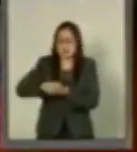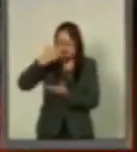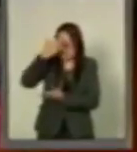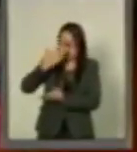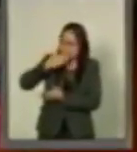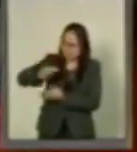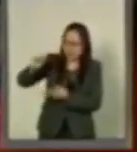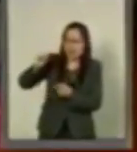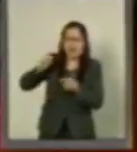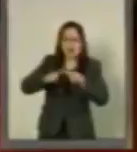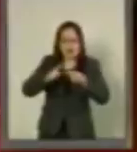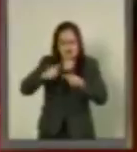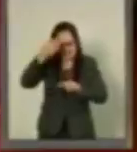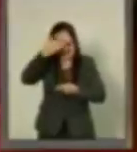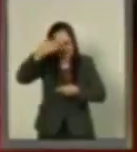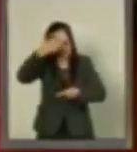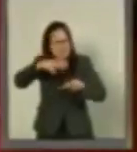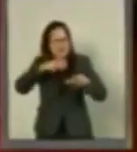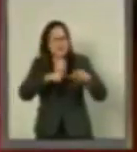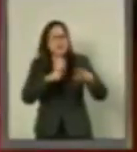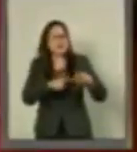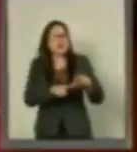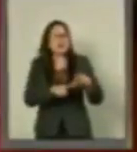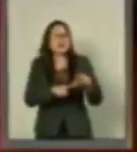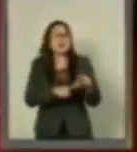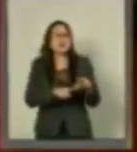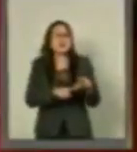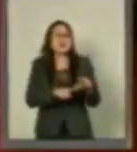habilidades, destrezas,